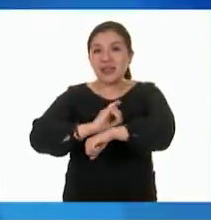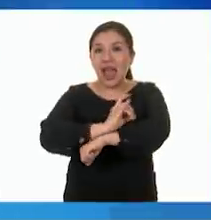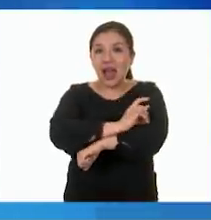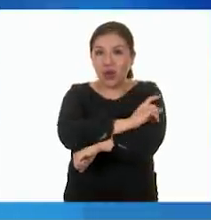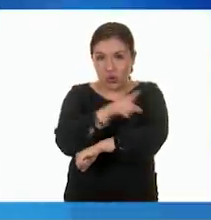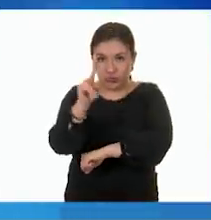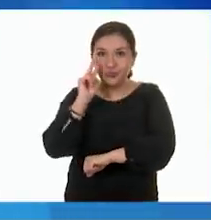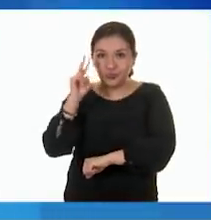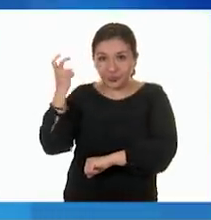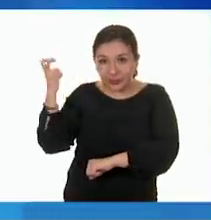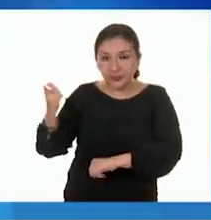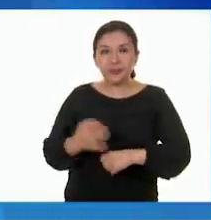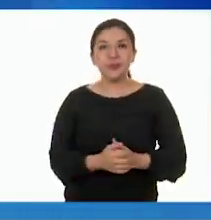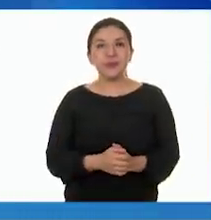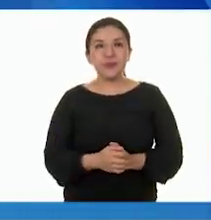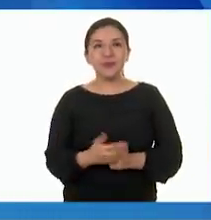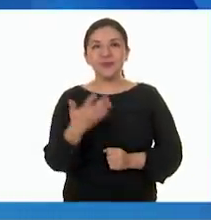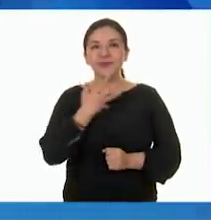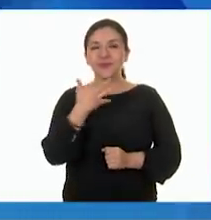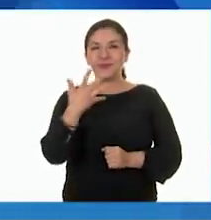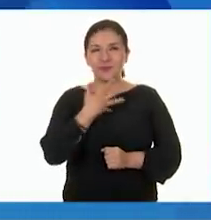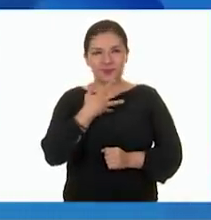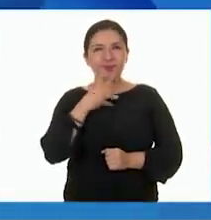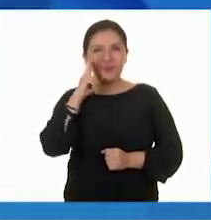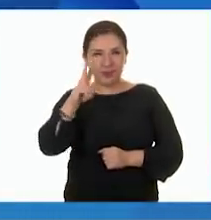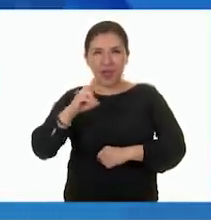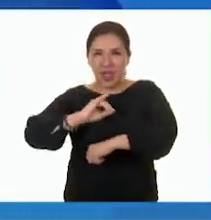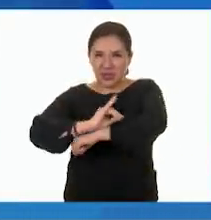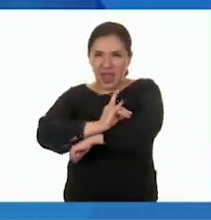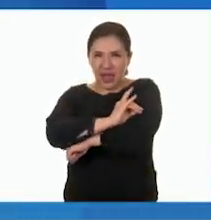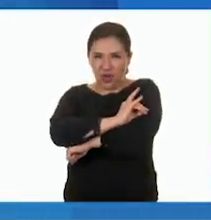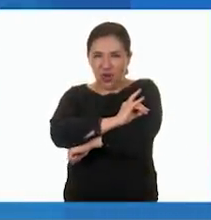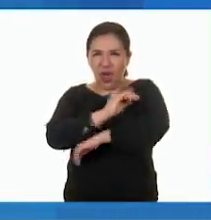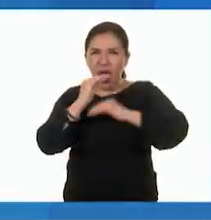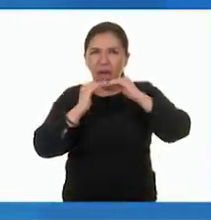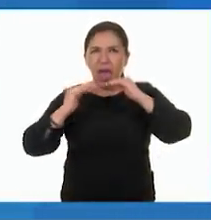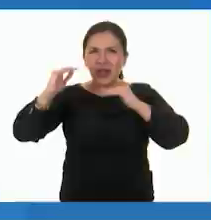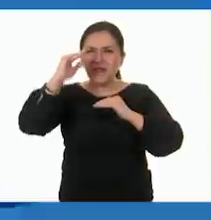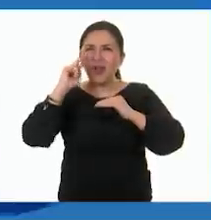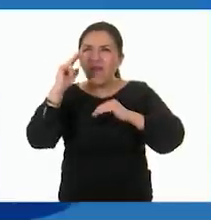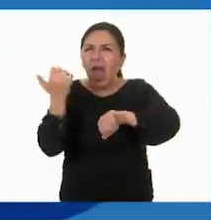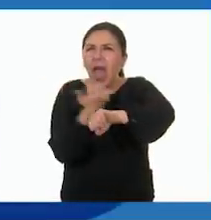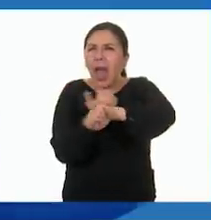niños lo van a ver mejor en su pantalla. A ver. Arriba de la cóclea se ven como unas ligas amarillas.